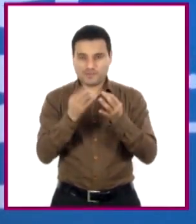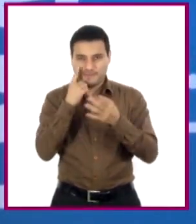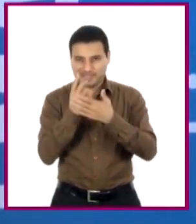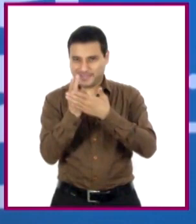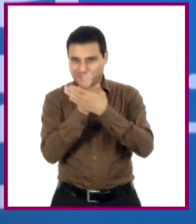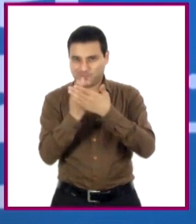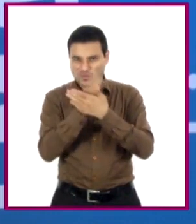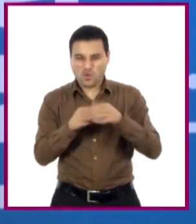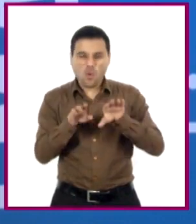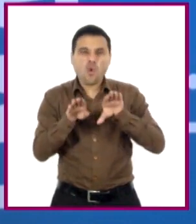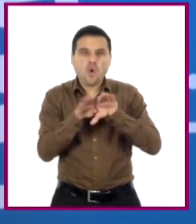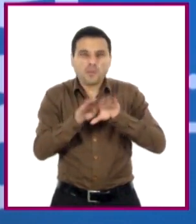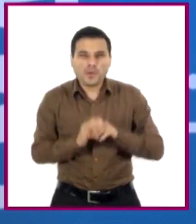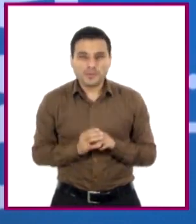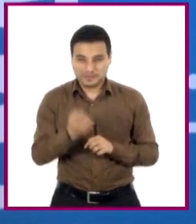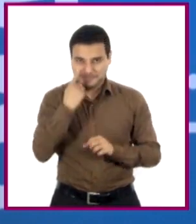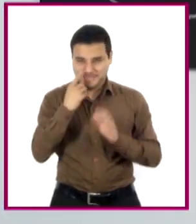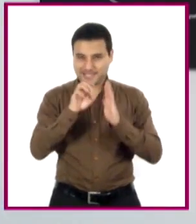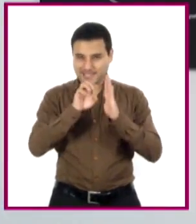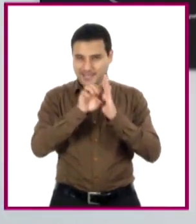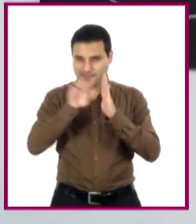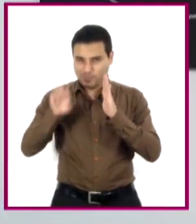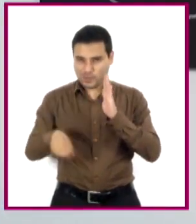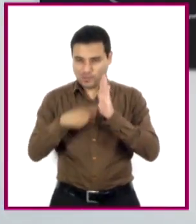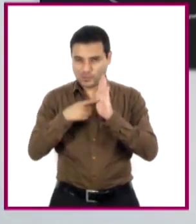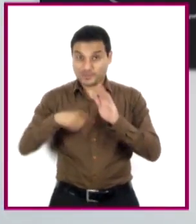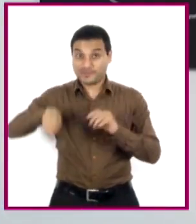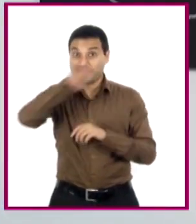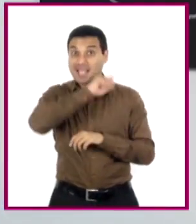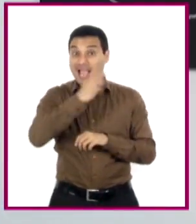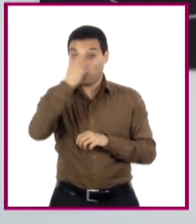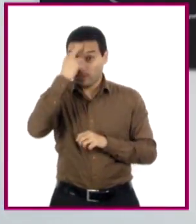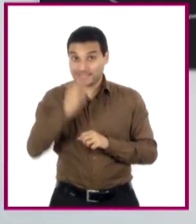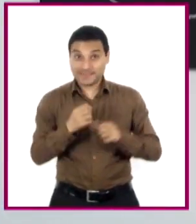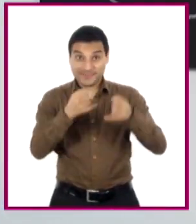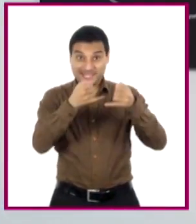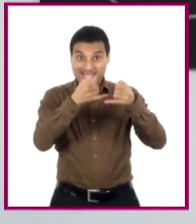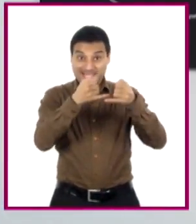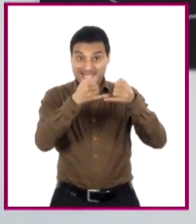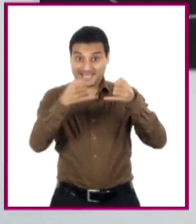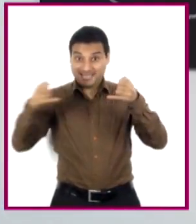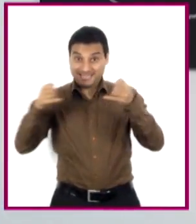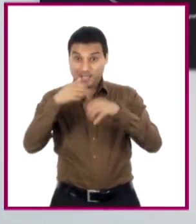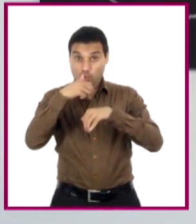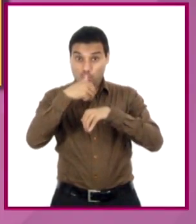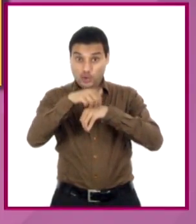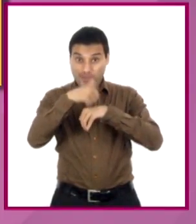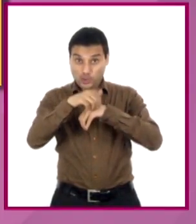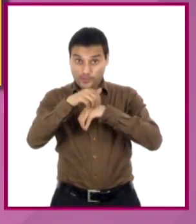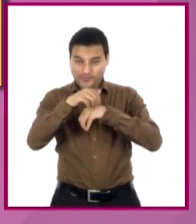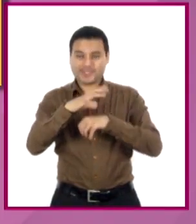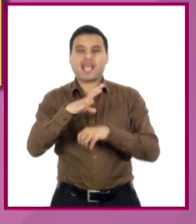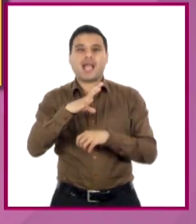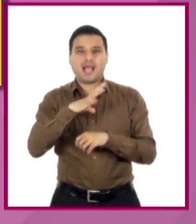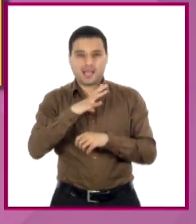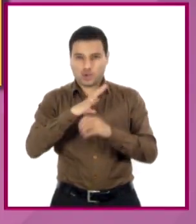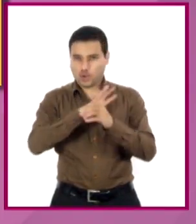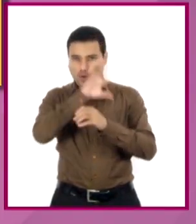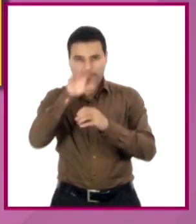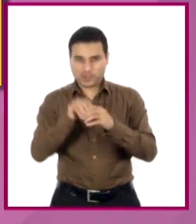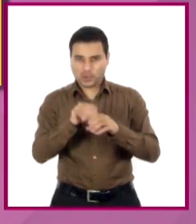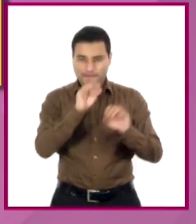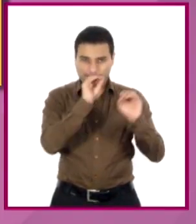numérica. Vamos a mostrar algunos ejemplos. Recuerde que la recta numérica es una línea que contiene a todos los números